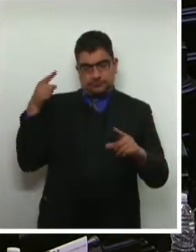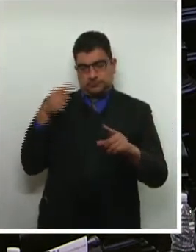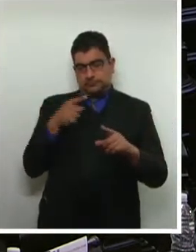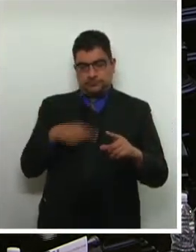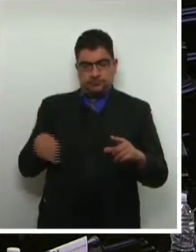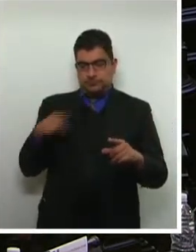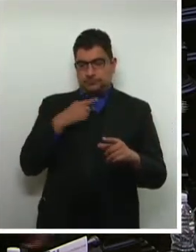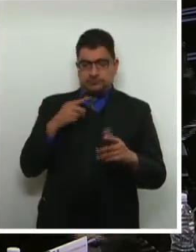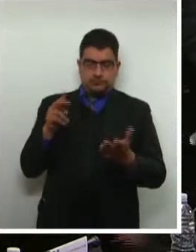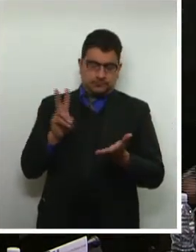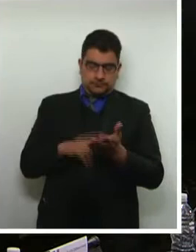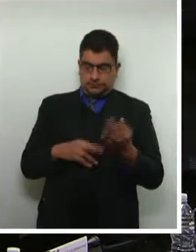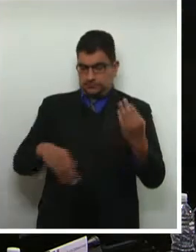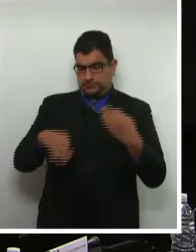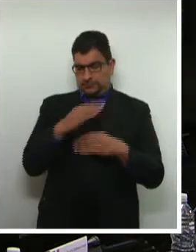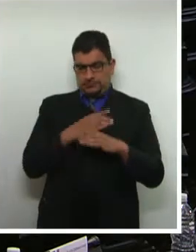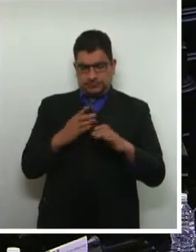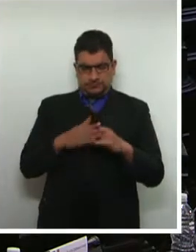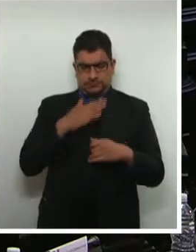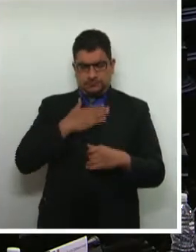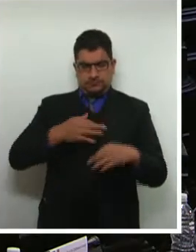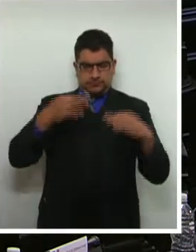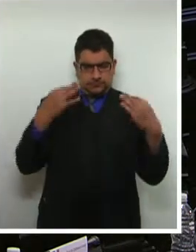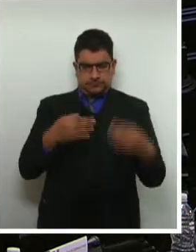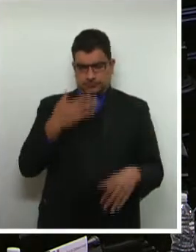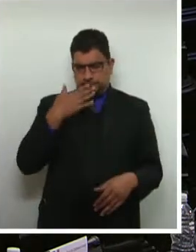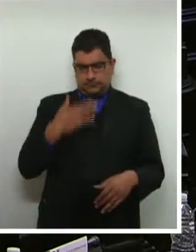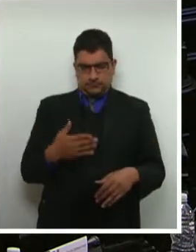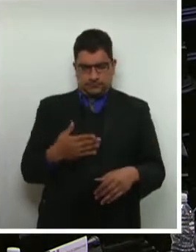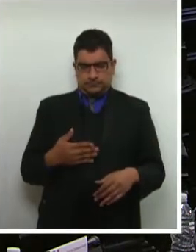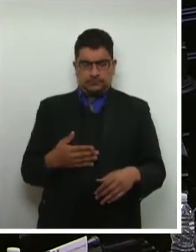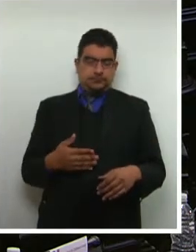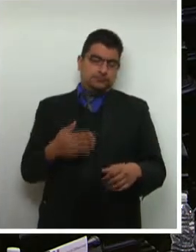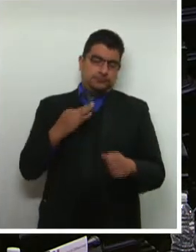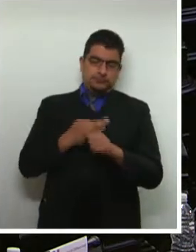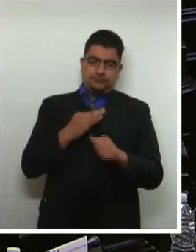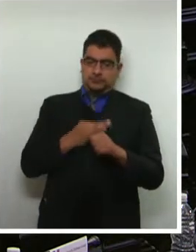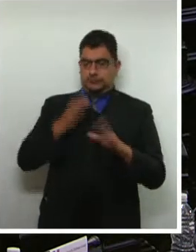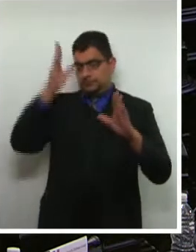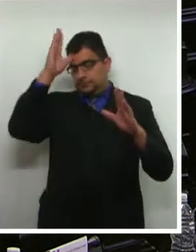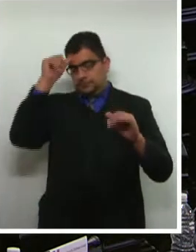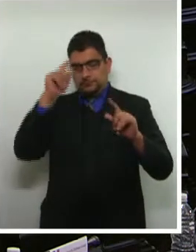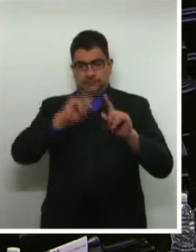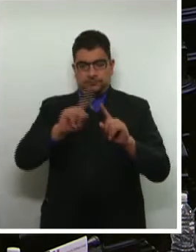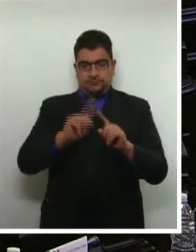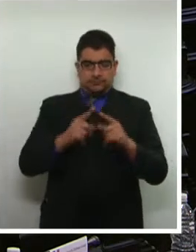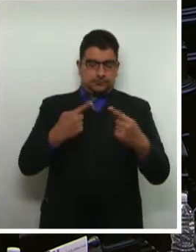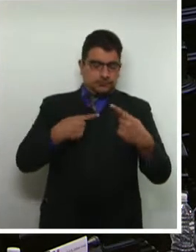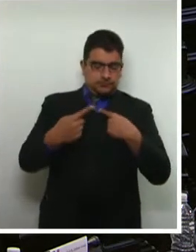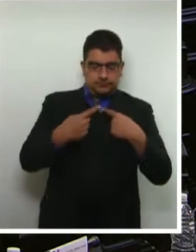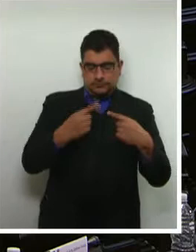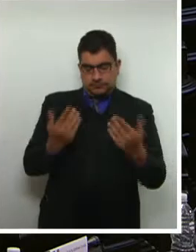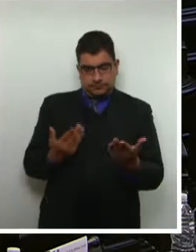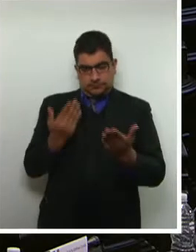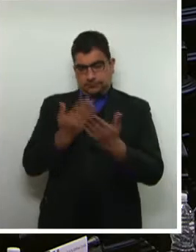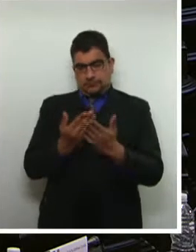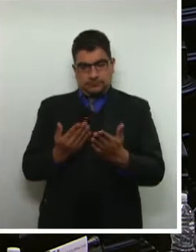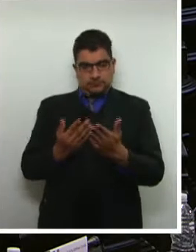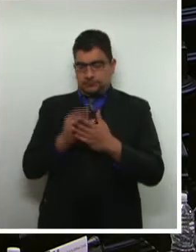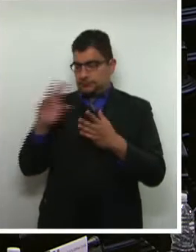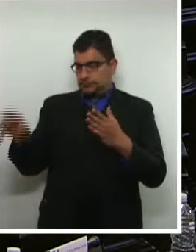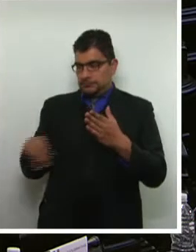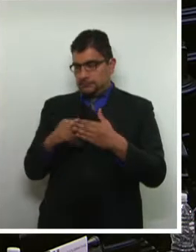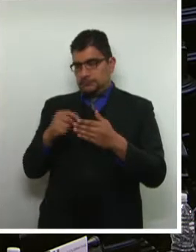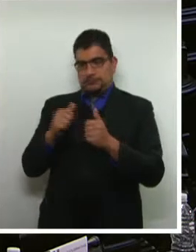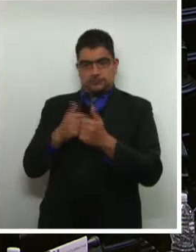sean válidas jurídicamente. Los acuerdos, resoluciones y propuestas que se adopten por